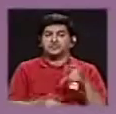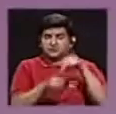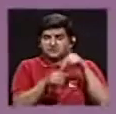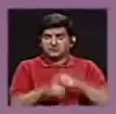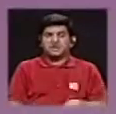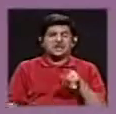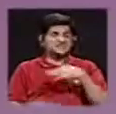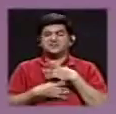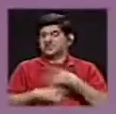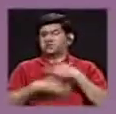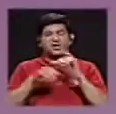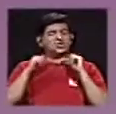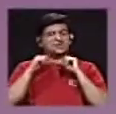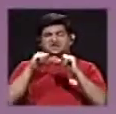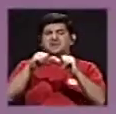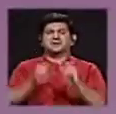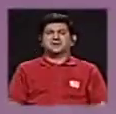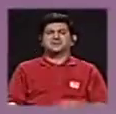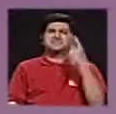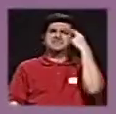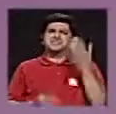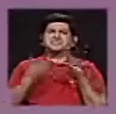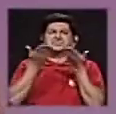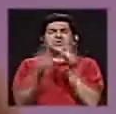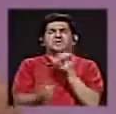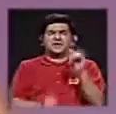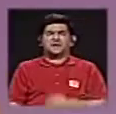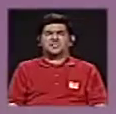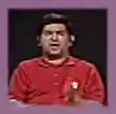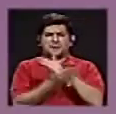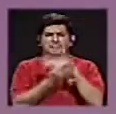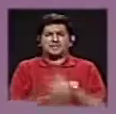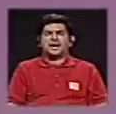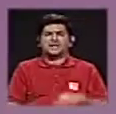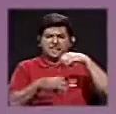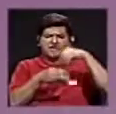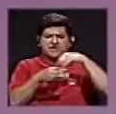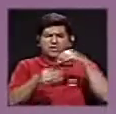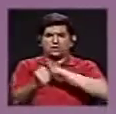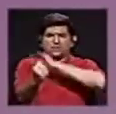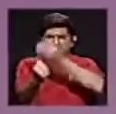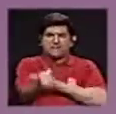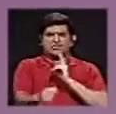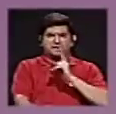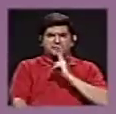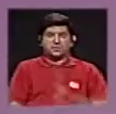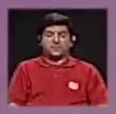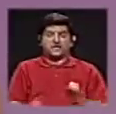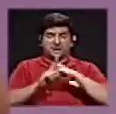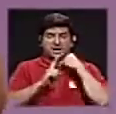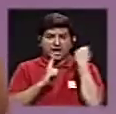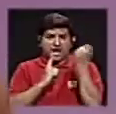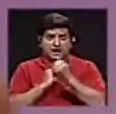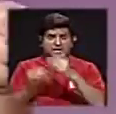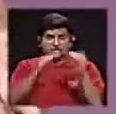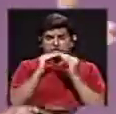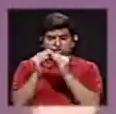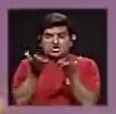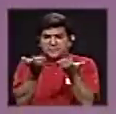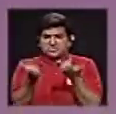apatía constante e inclusive se pensó en darle también digamos 4 real precisamente es la sociedad civil que tal vez no quería ir bajo